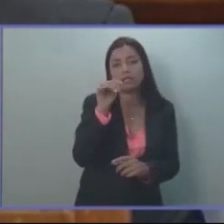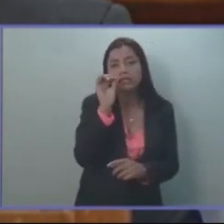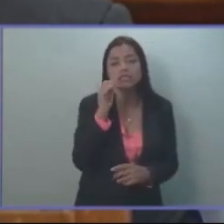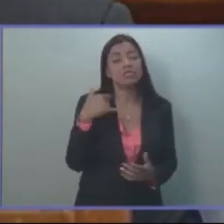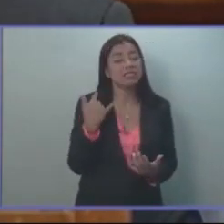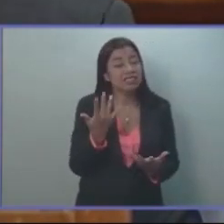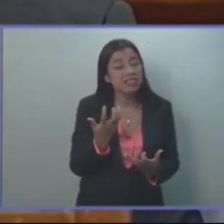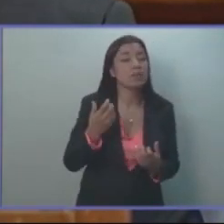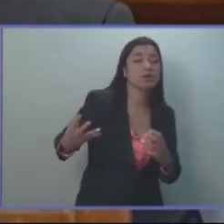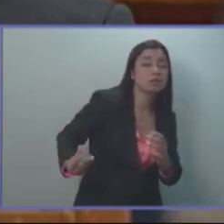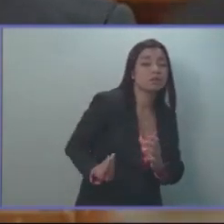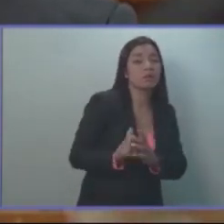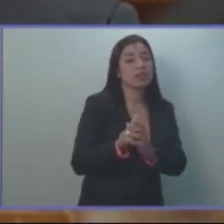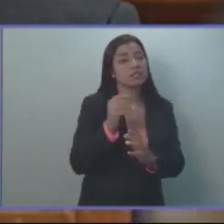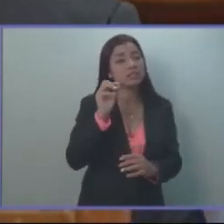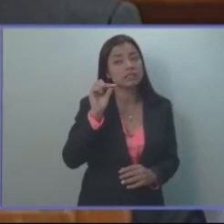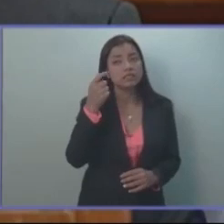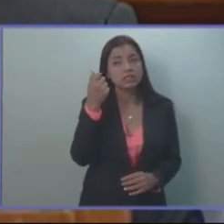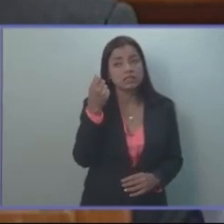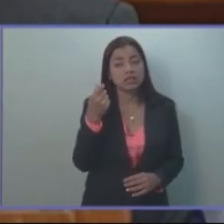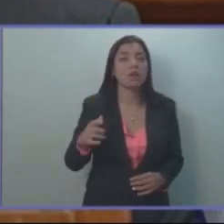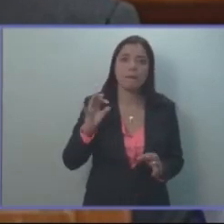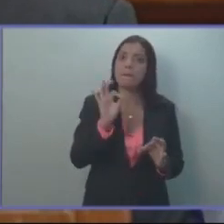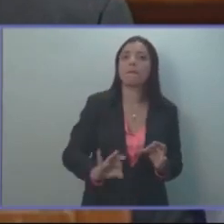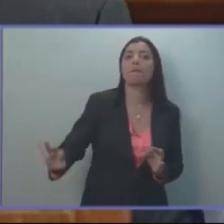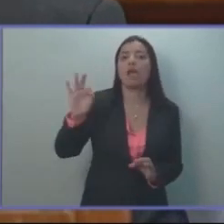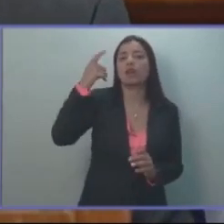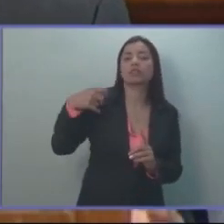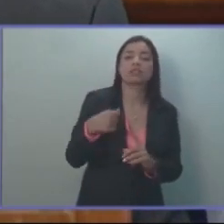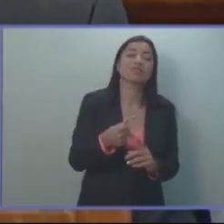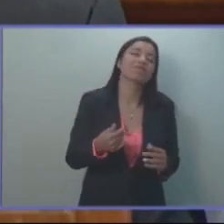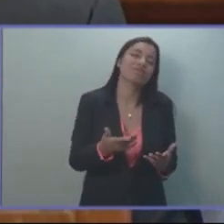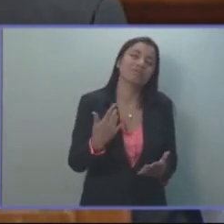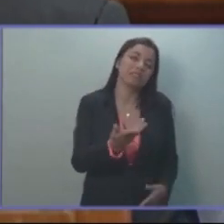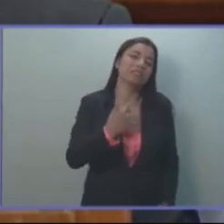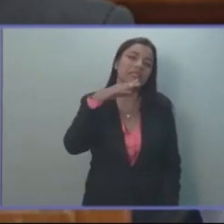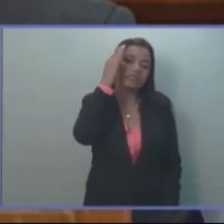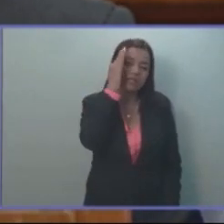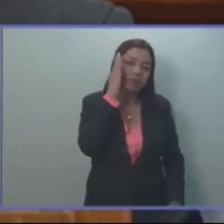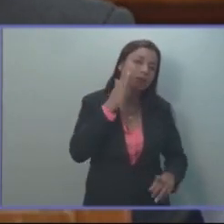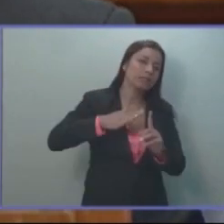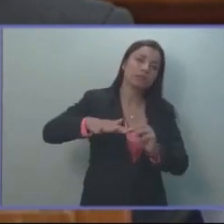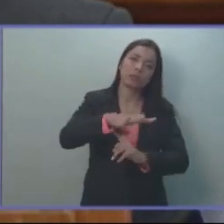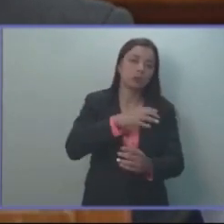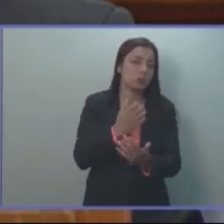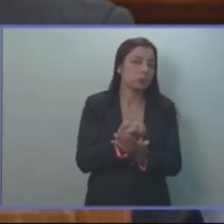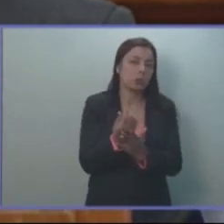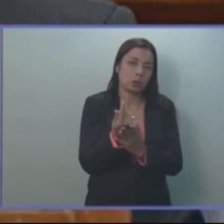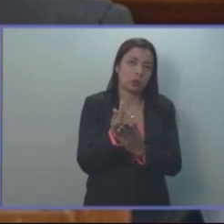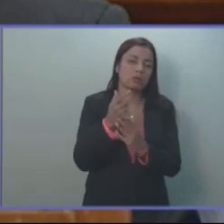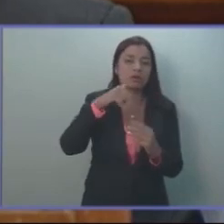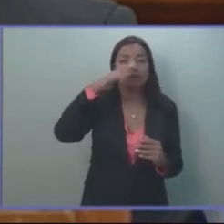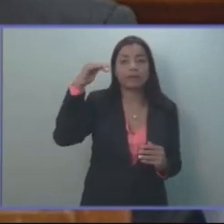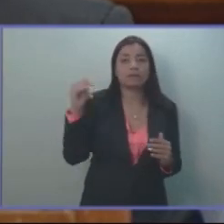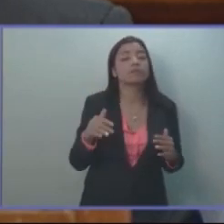los apoyaran con mejores salarios, pero todos sabemos la situación económica que vive el país y